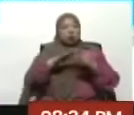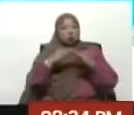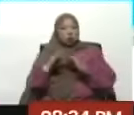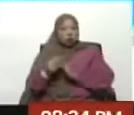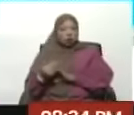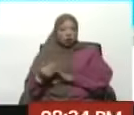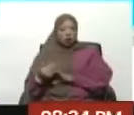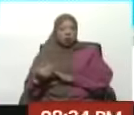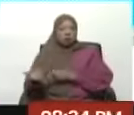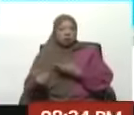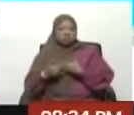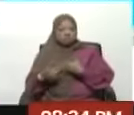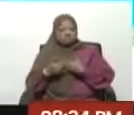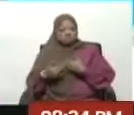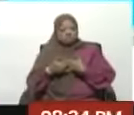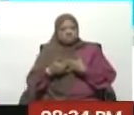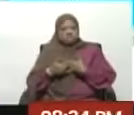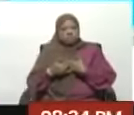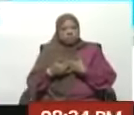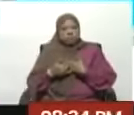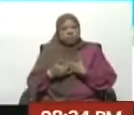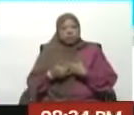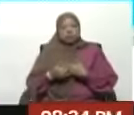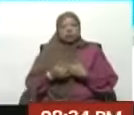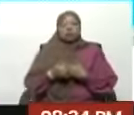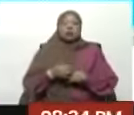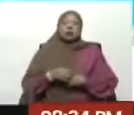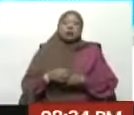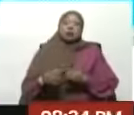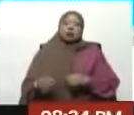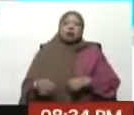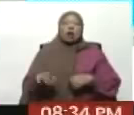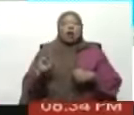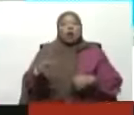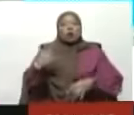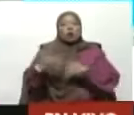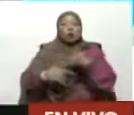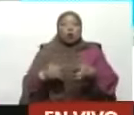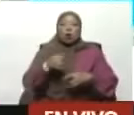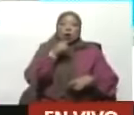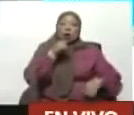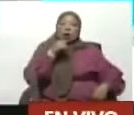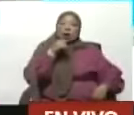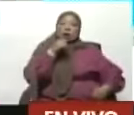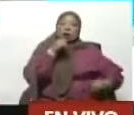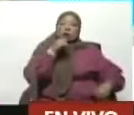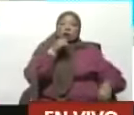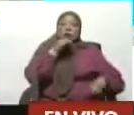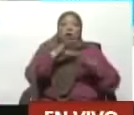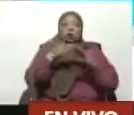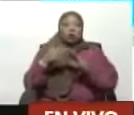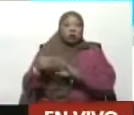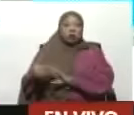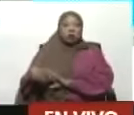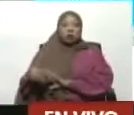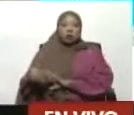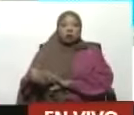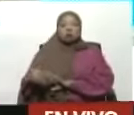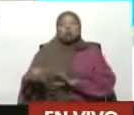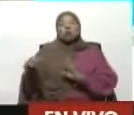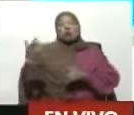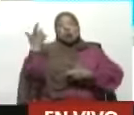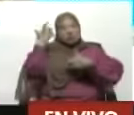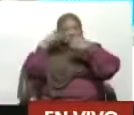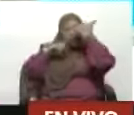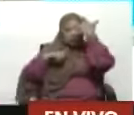comunidades. Y la primera cosa está enfilada, hacerle daño a las comunidades donde el